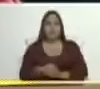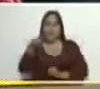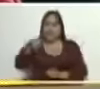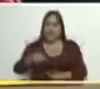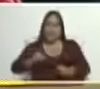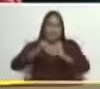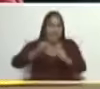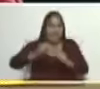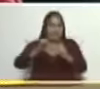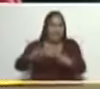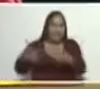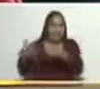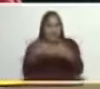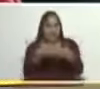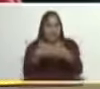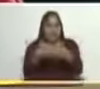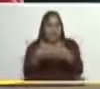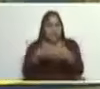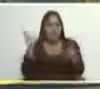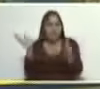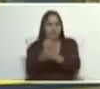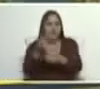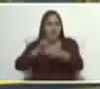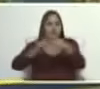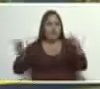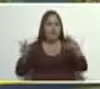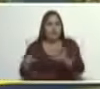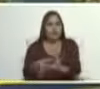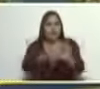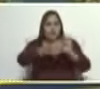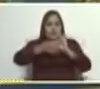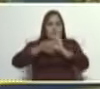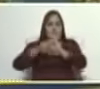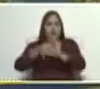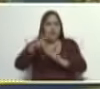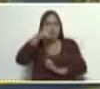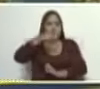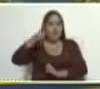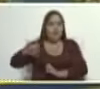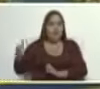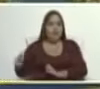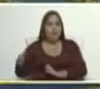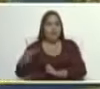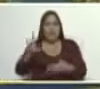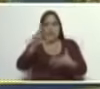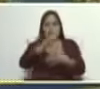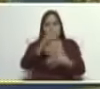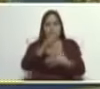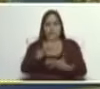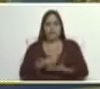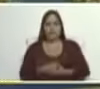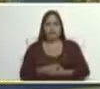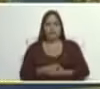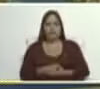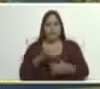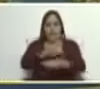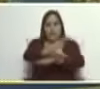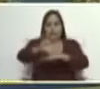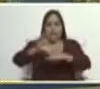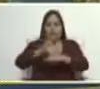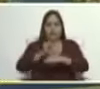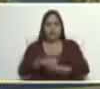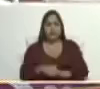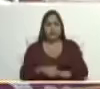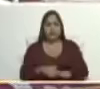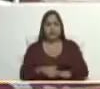la batalla por la paz y por la unidad de los pueblos latinoamericanos y caribeños y por